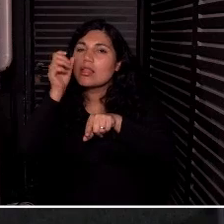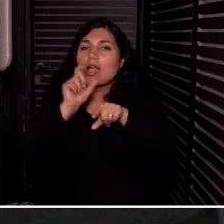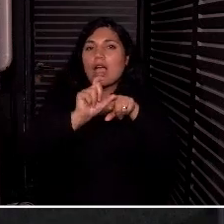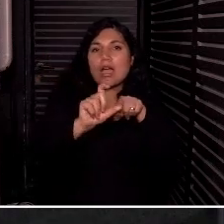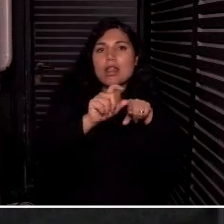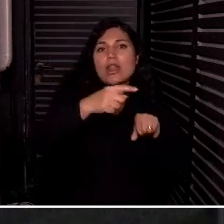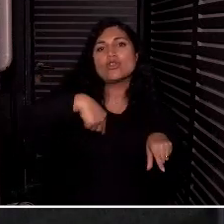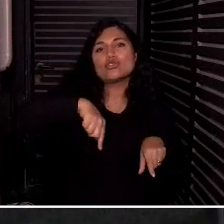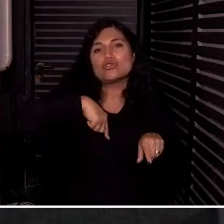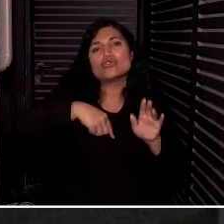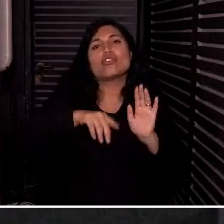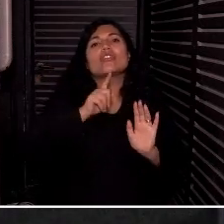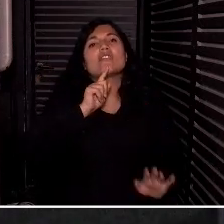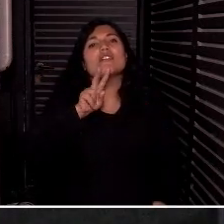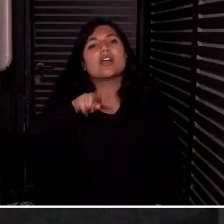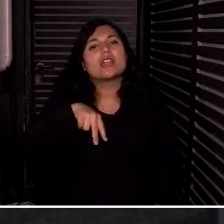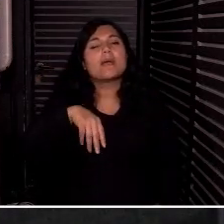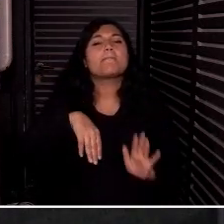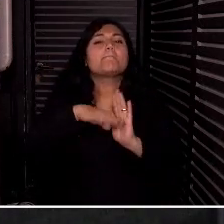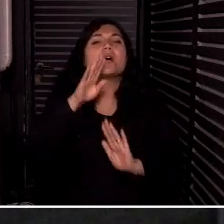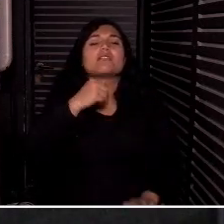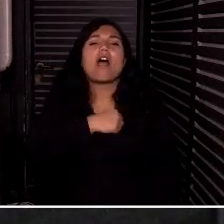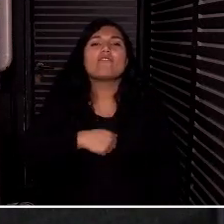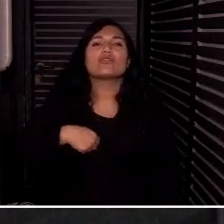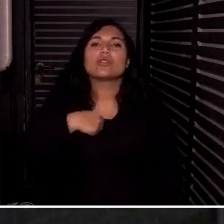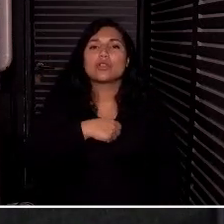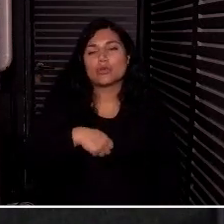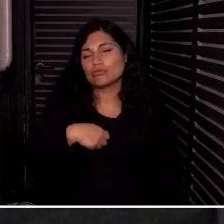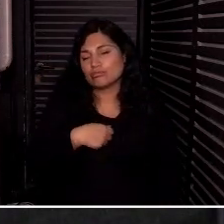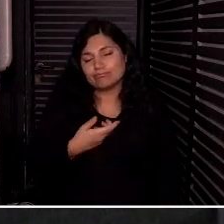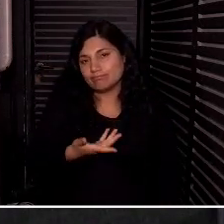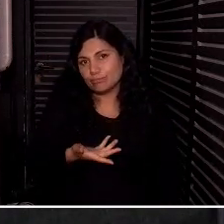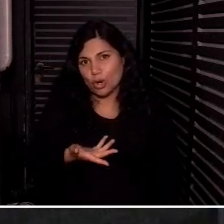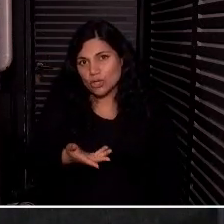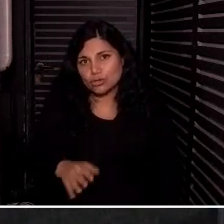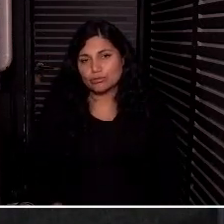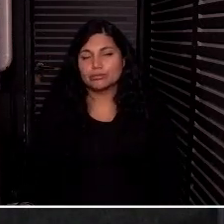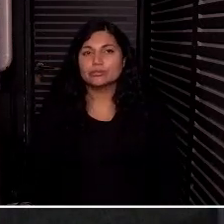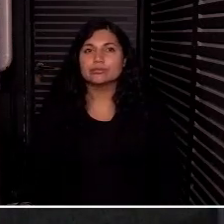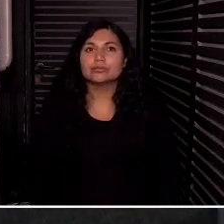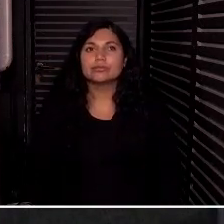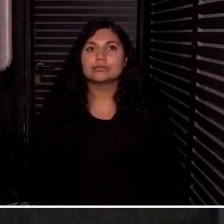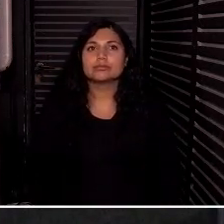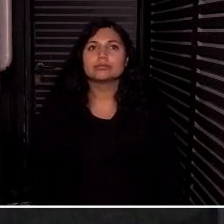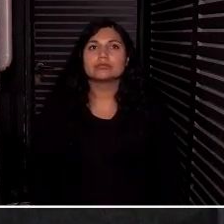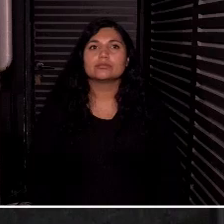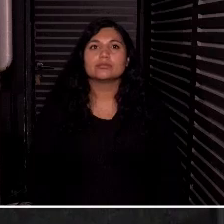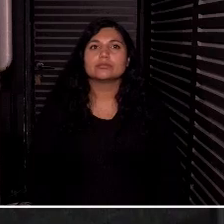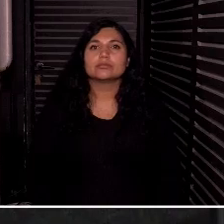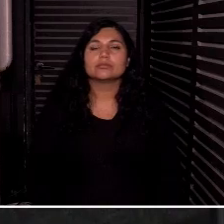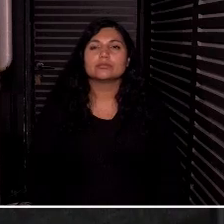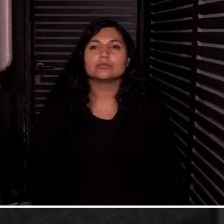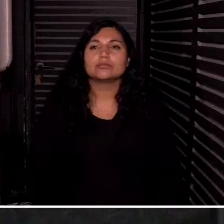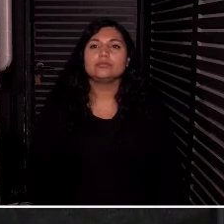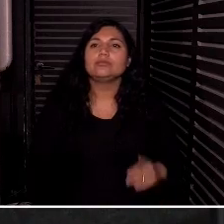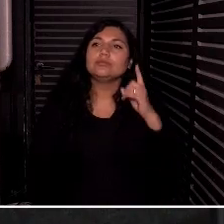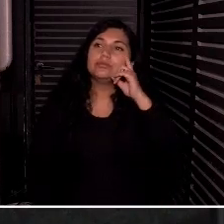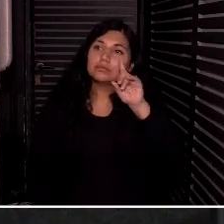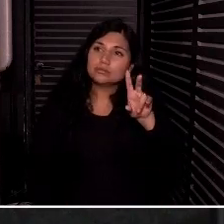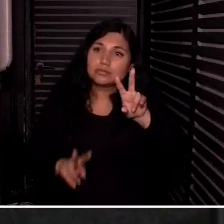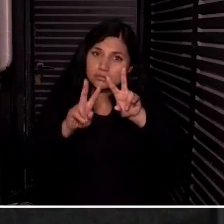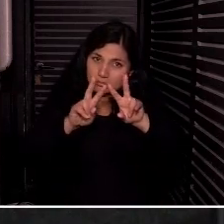aburridos que los otros y estamos todavía en un proceso de construcción eh pero cuando vamos al análisis de